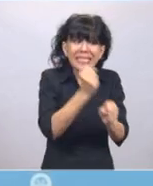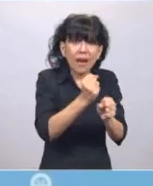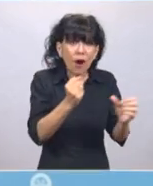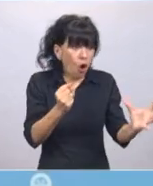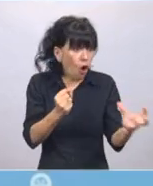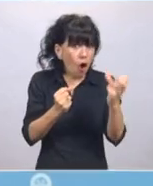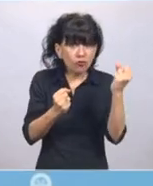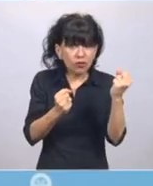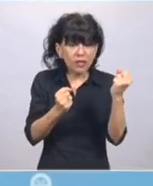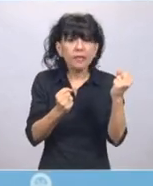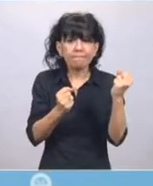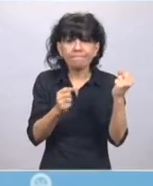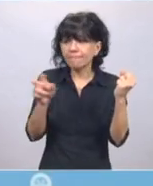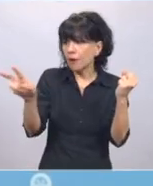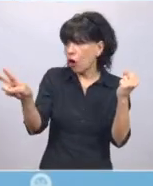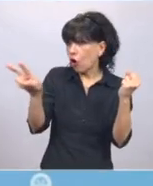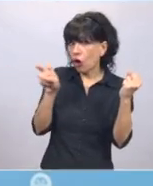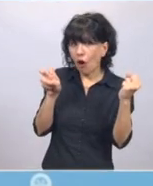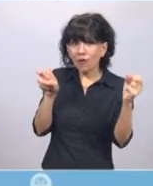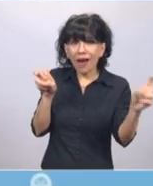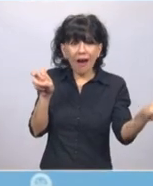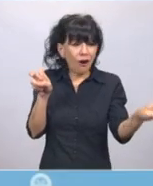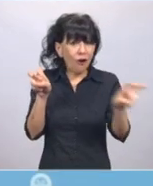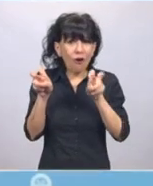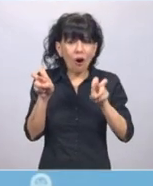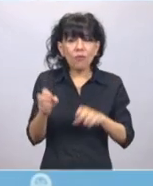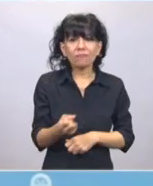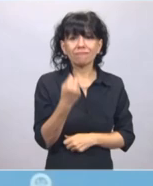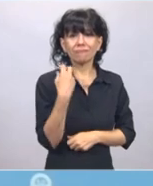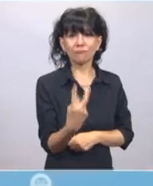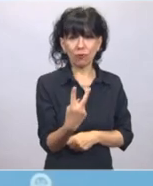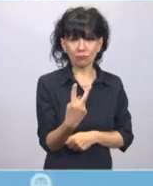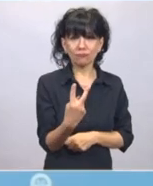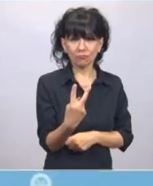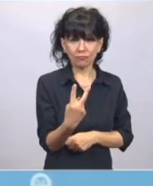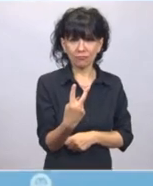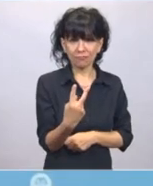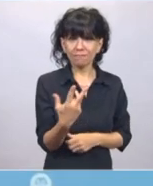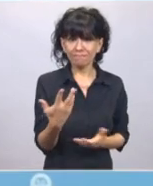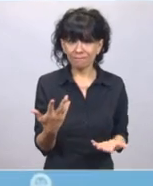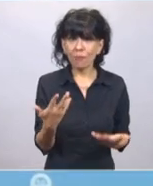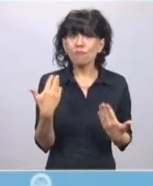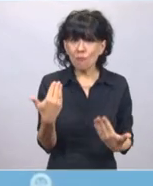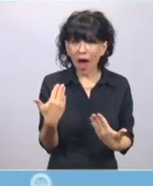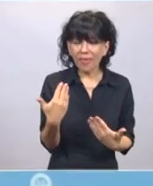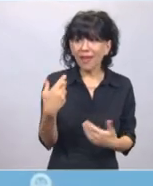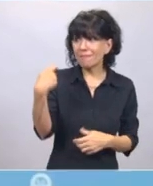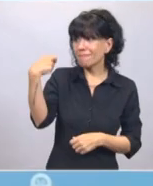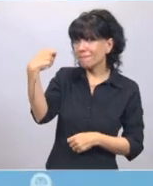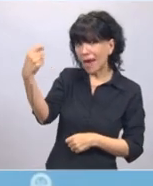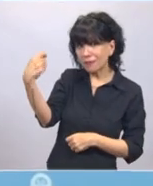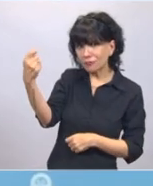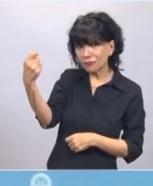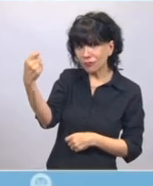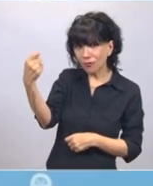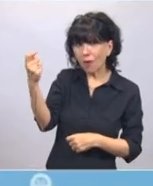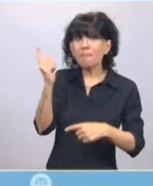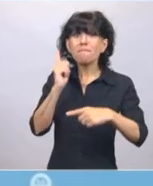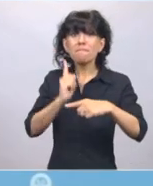perder ni a ver suspendida su pensión muy por el contrario van a poder integrar la pensión a su